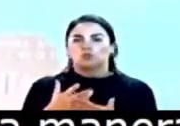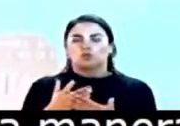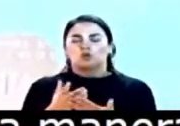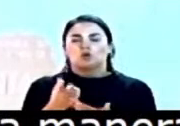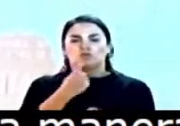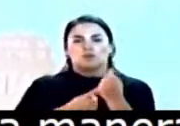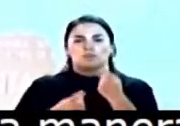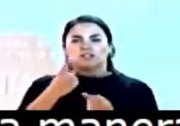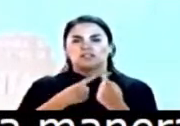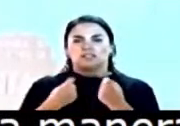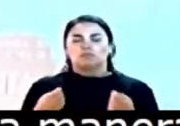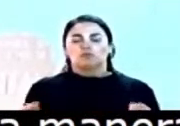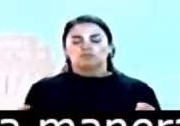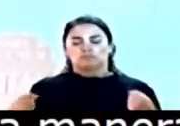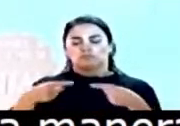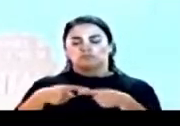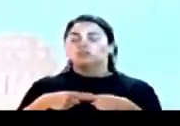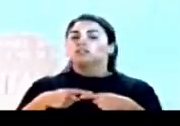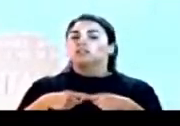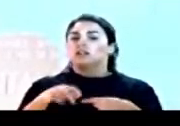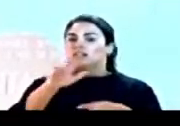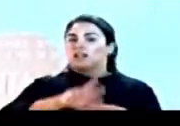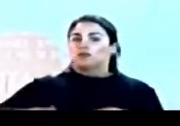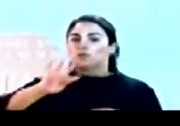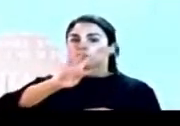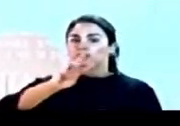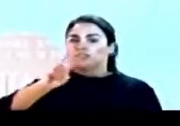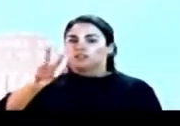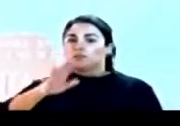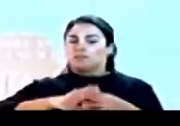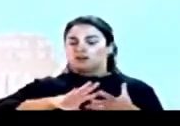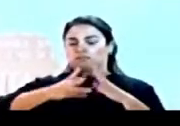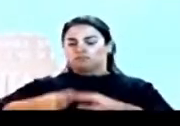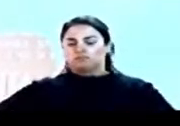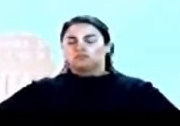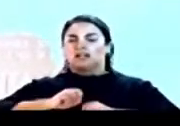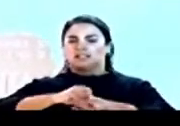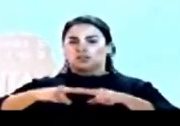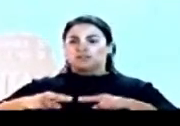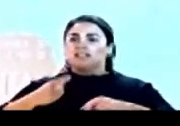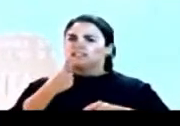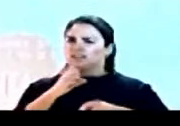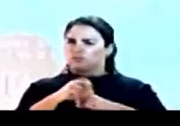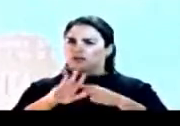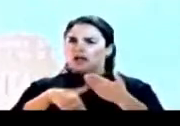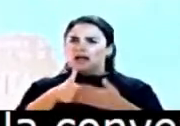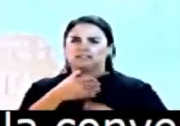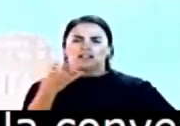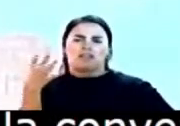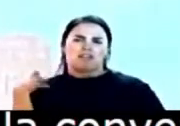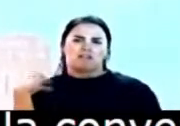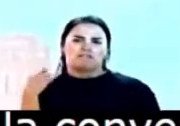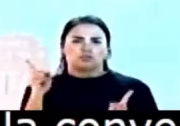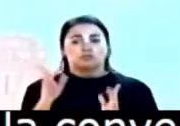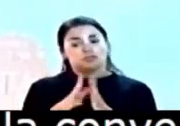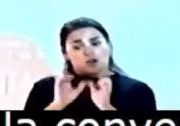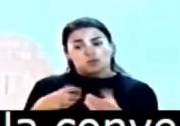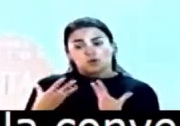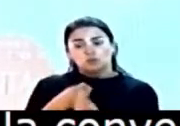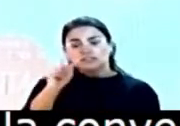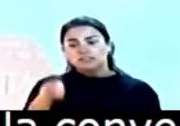de la Nacional 432 en autovía. En principio, ¿solo se contempla autovía hasta Zafra? ¿Está de acuerdo la